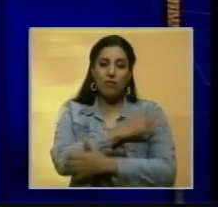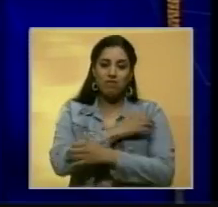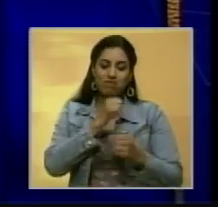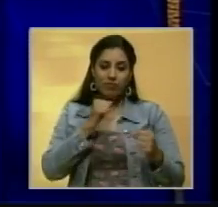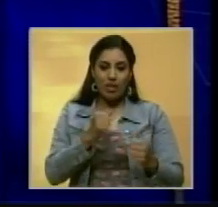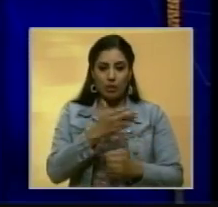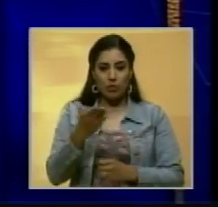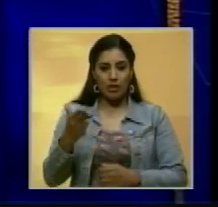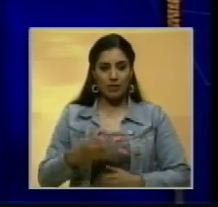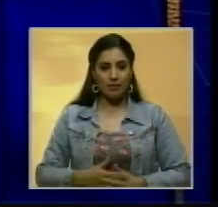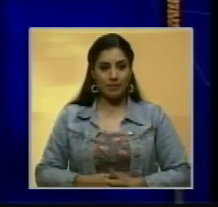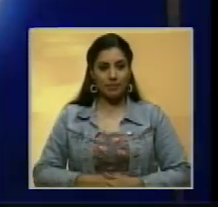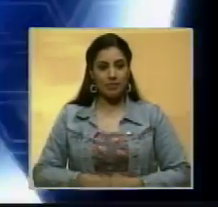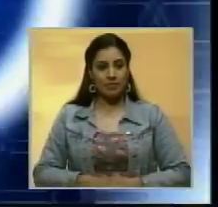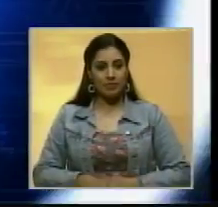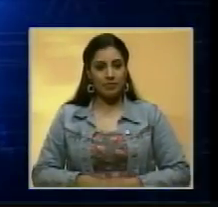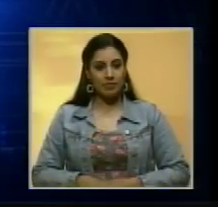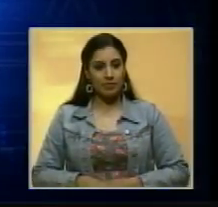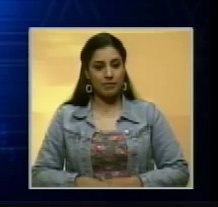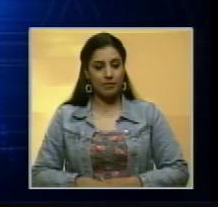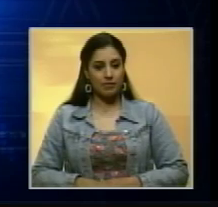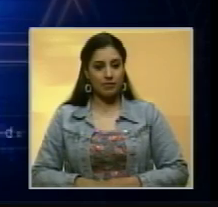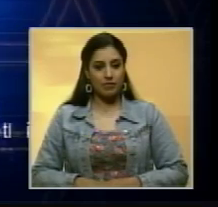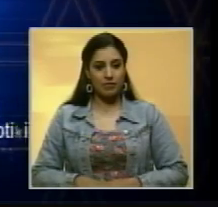fuerte abrazo para todos.